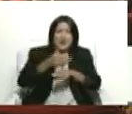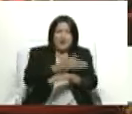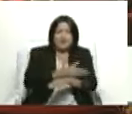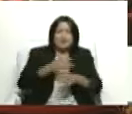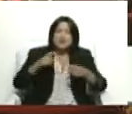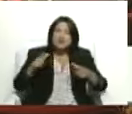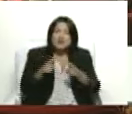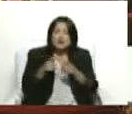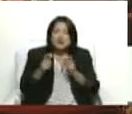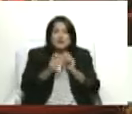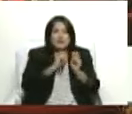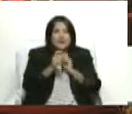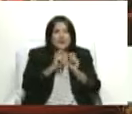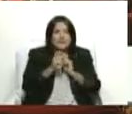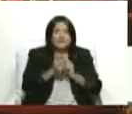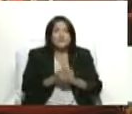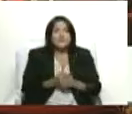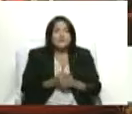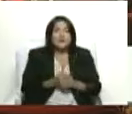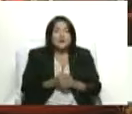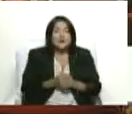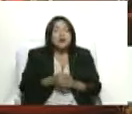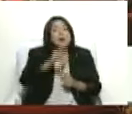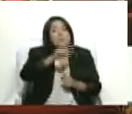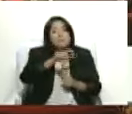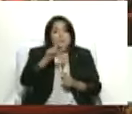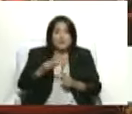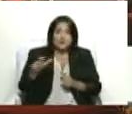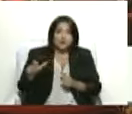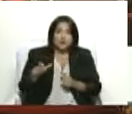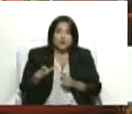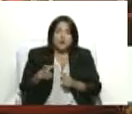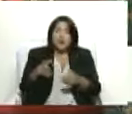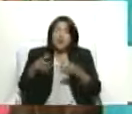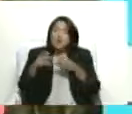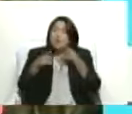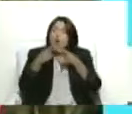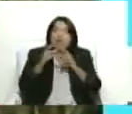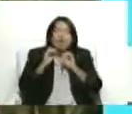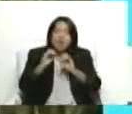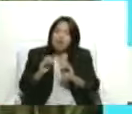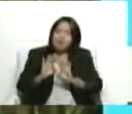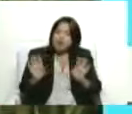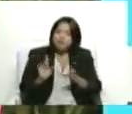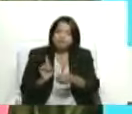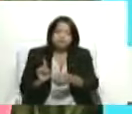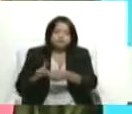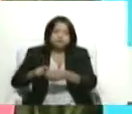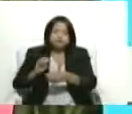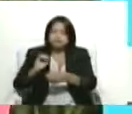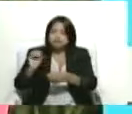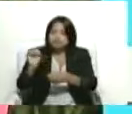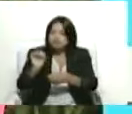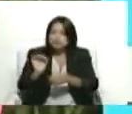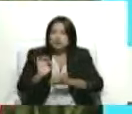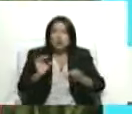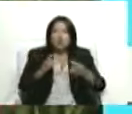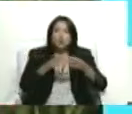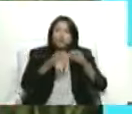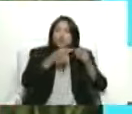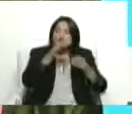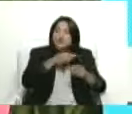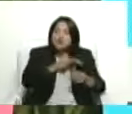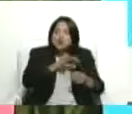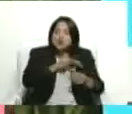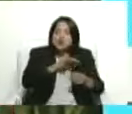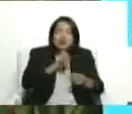una plataforma, ¿no?, donde las personas que no pertenecen a ningún partido político, que no están afiliados quizás a ningún movimiento, a